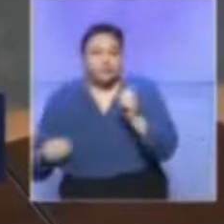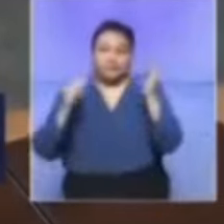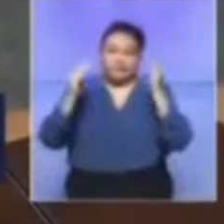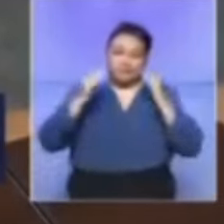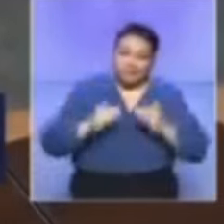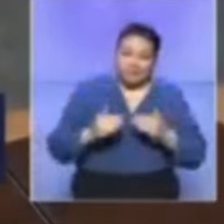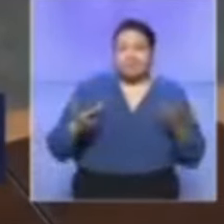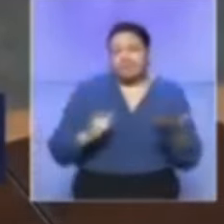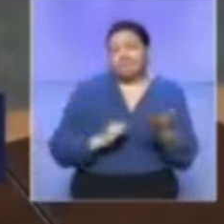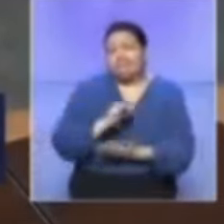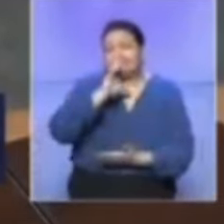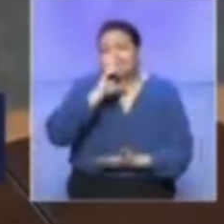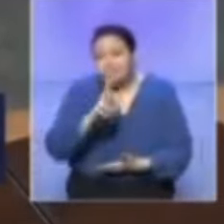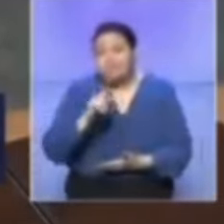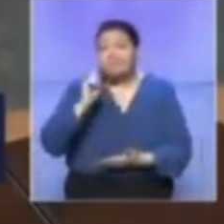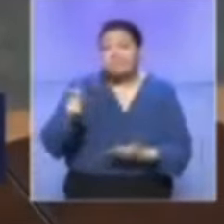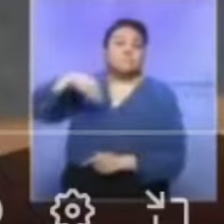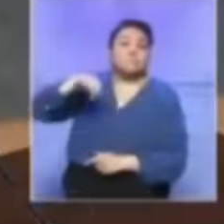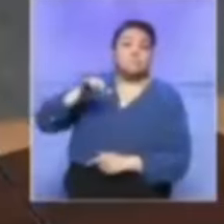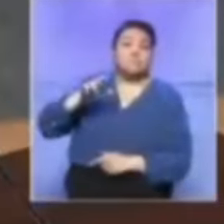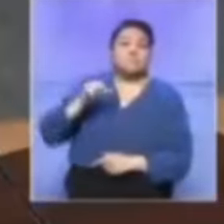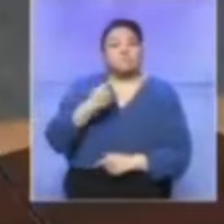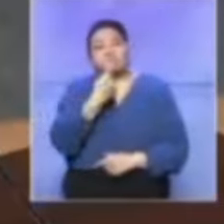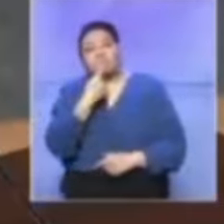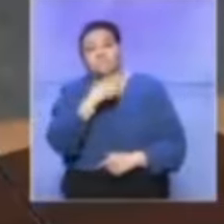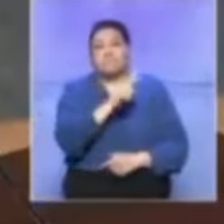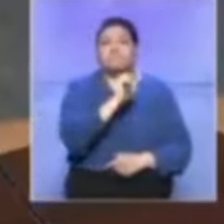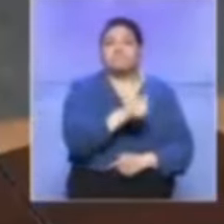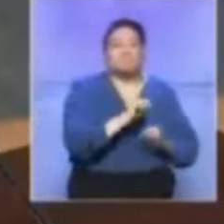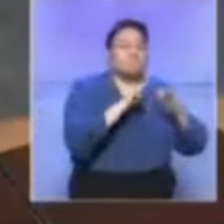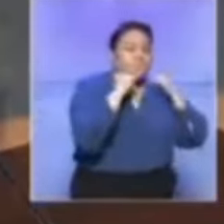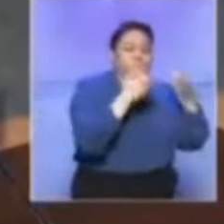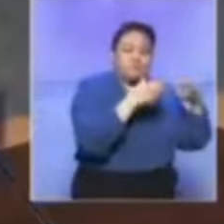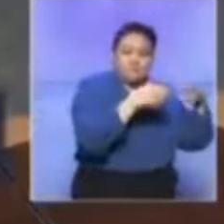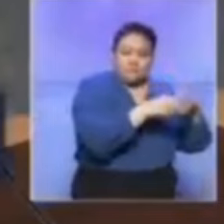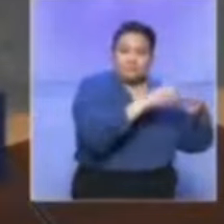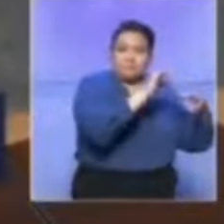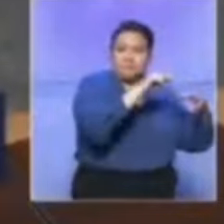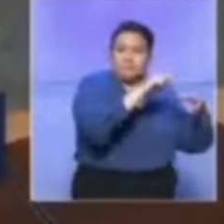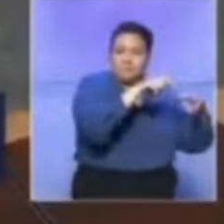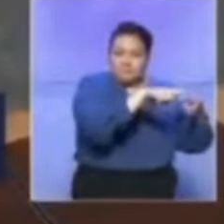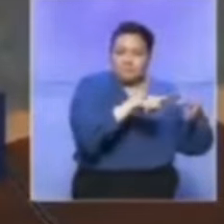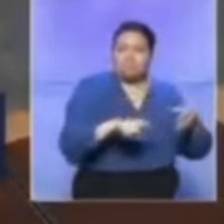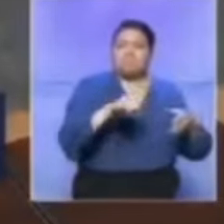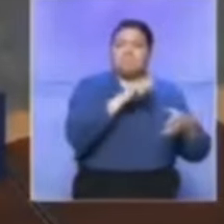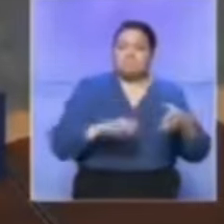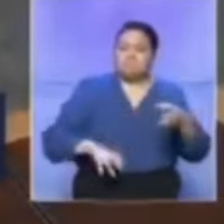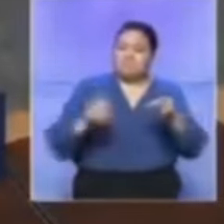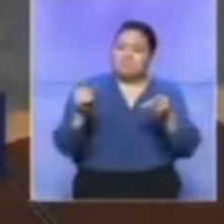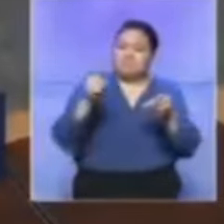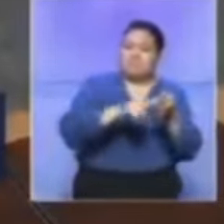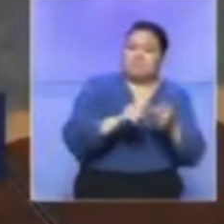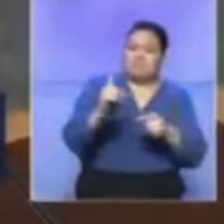otra exposición de otro magistrado. Dado por el Consejo General del Instituto Nacional Electoral al candidato del Partido Acción